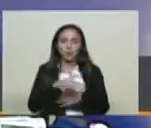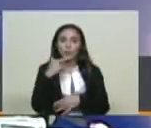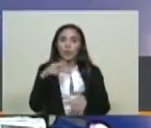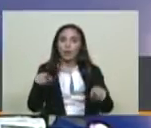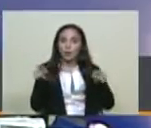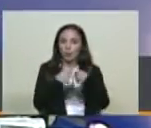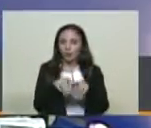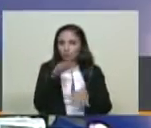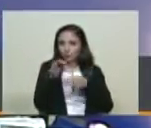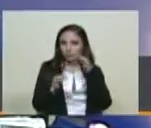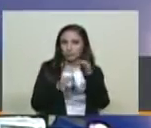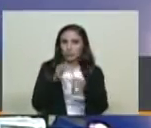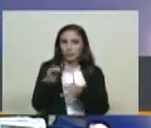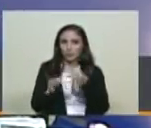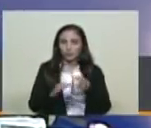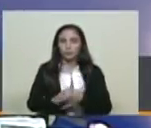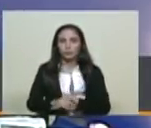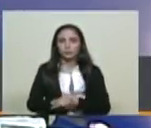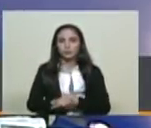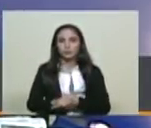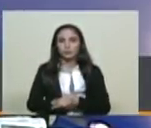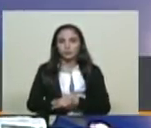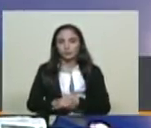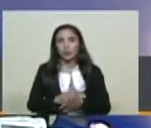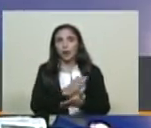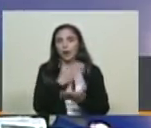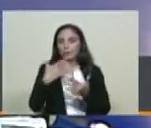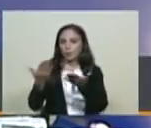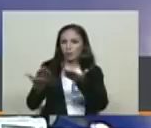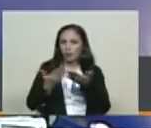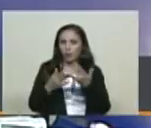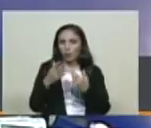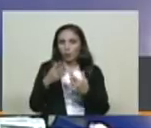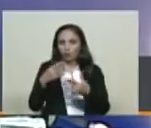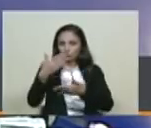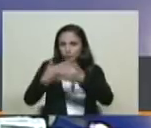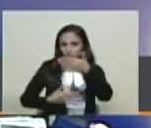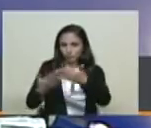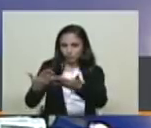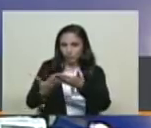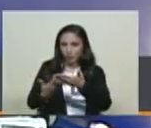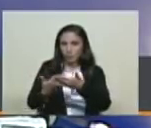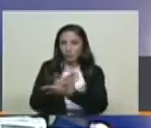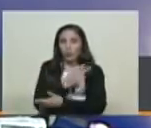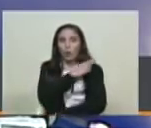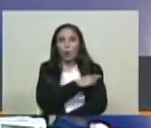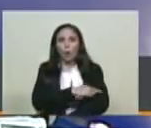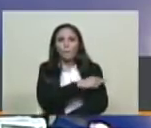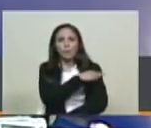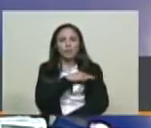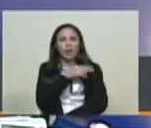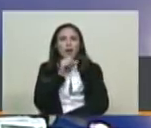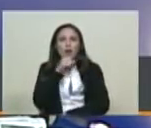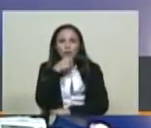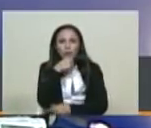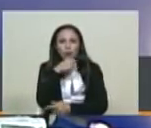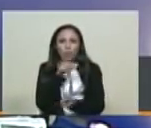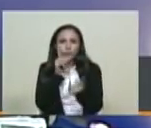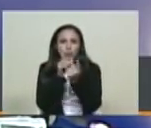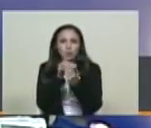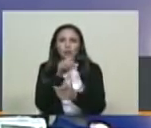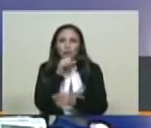anunciar, he recibido la solicitud, atención, el Hospital Geriátrico Doctor Joaquín